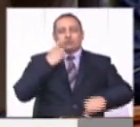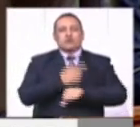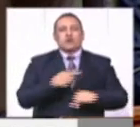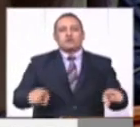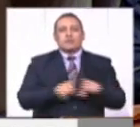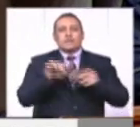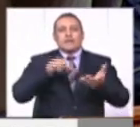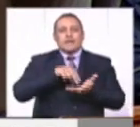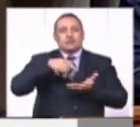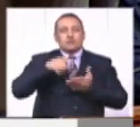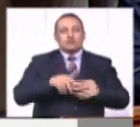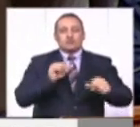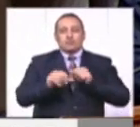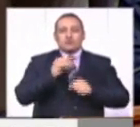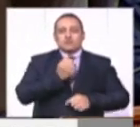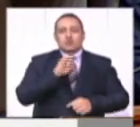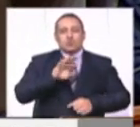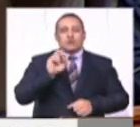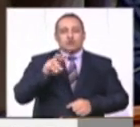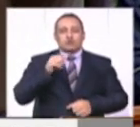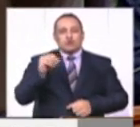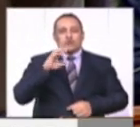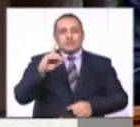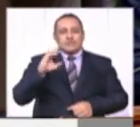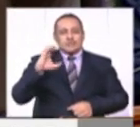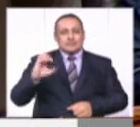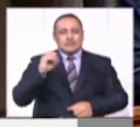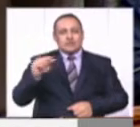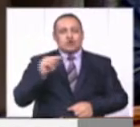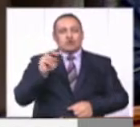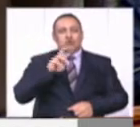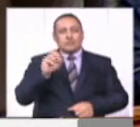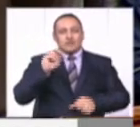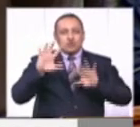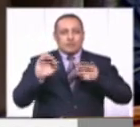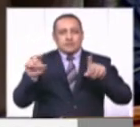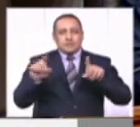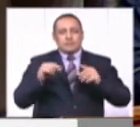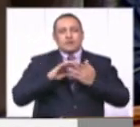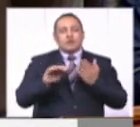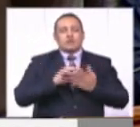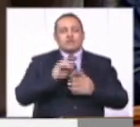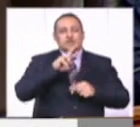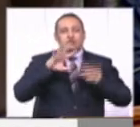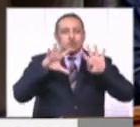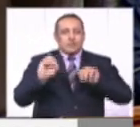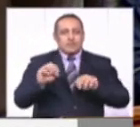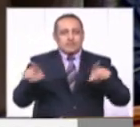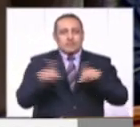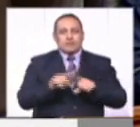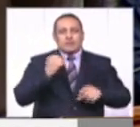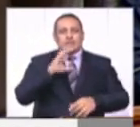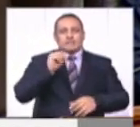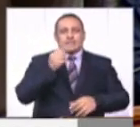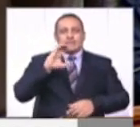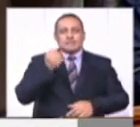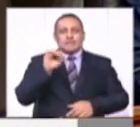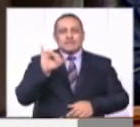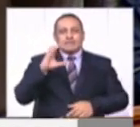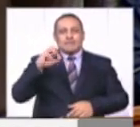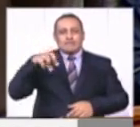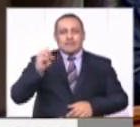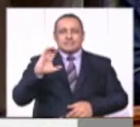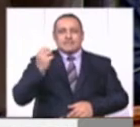notificación número 042 gu dc-20 perdón -290 slsc c-c